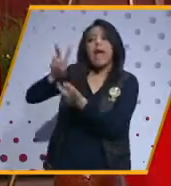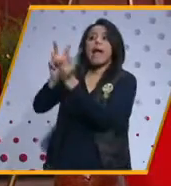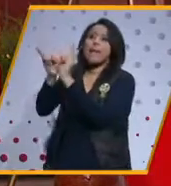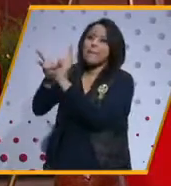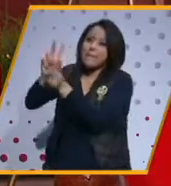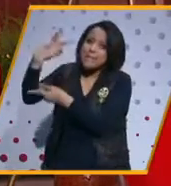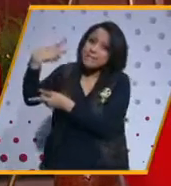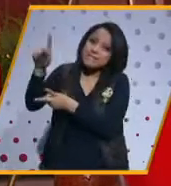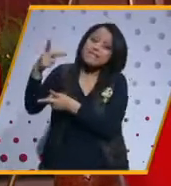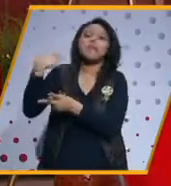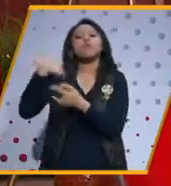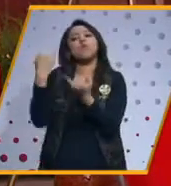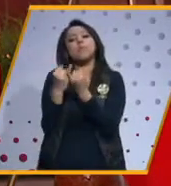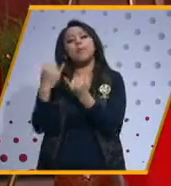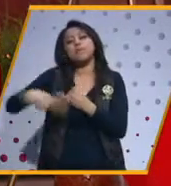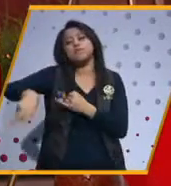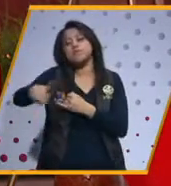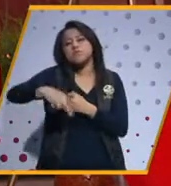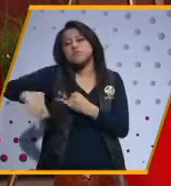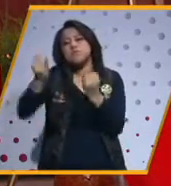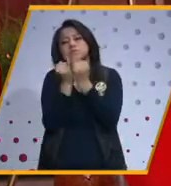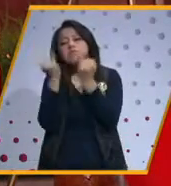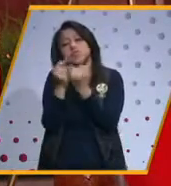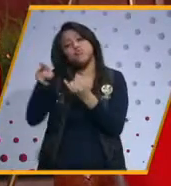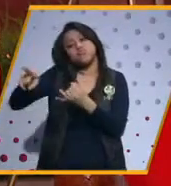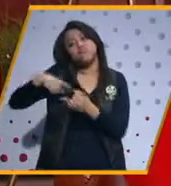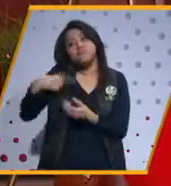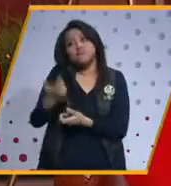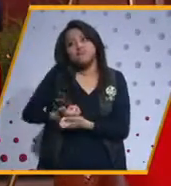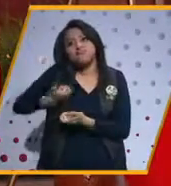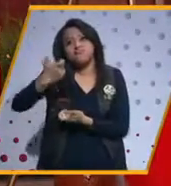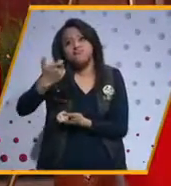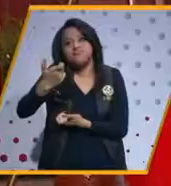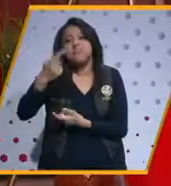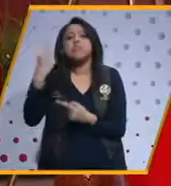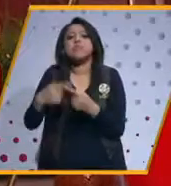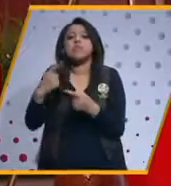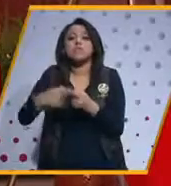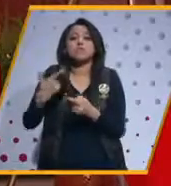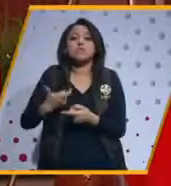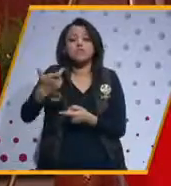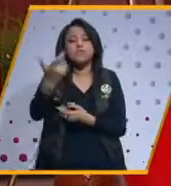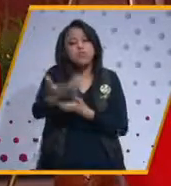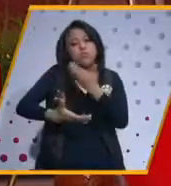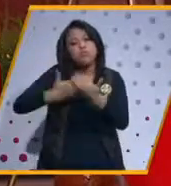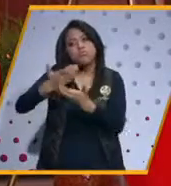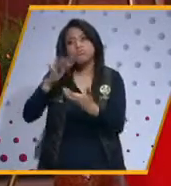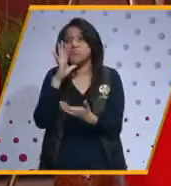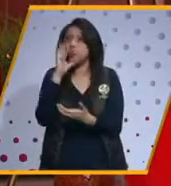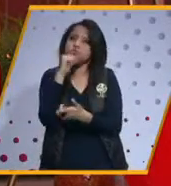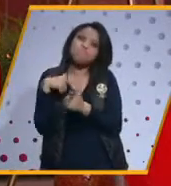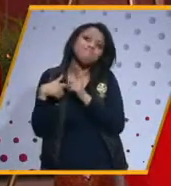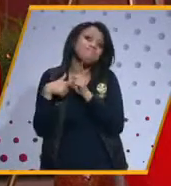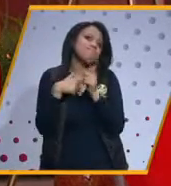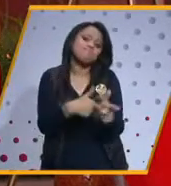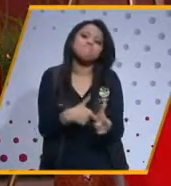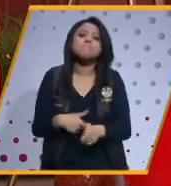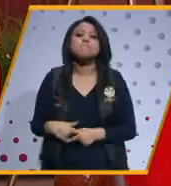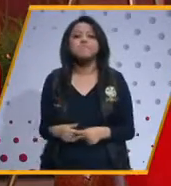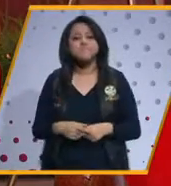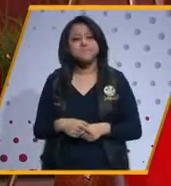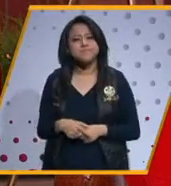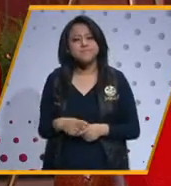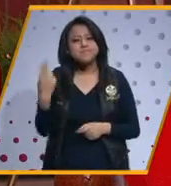misma gente del pueblo y que si no paga, la persona que prestó el dinero de manera comunitaria no puede seguir adelante. Estamos